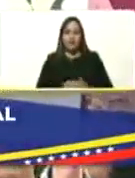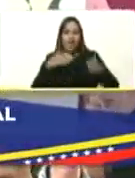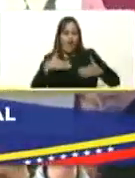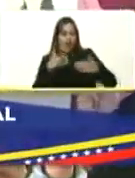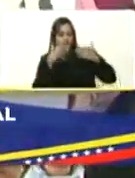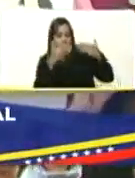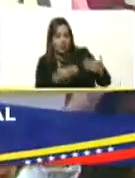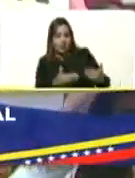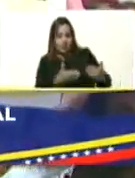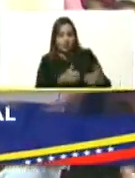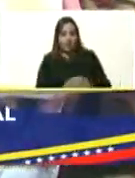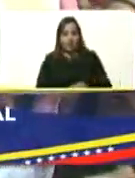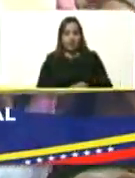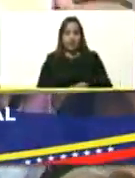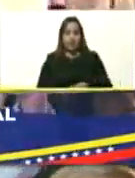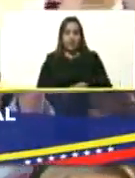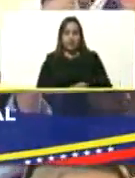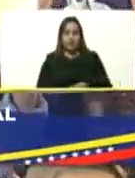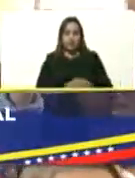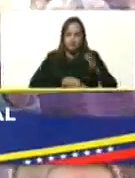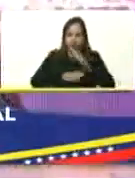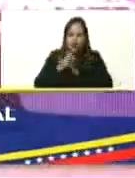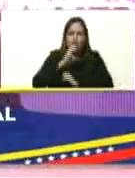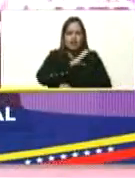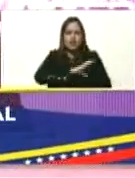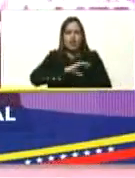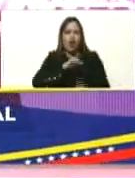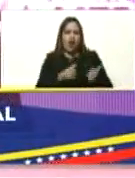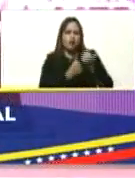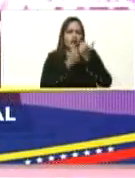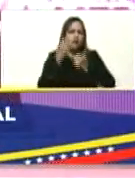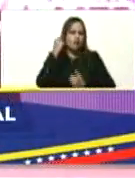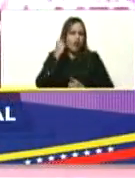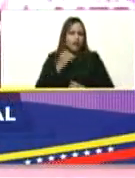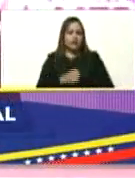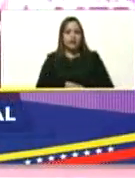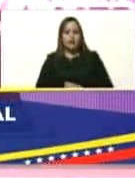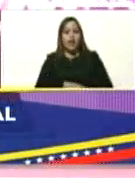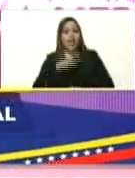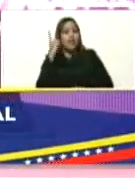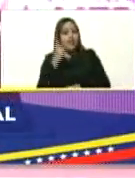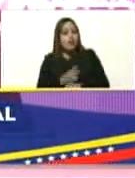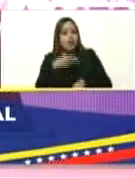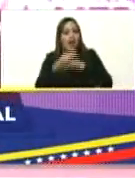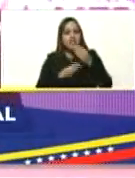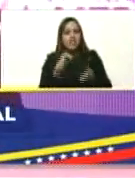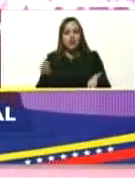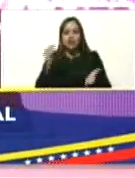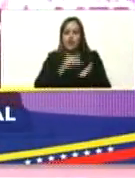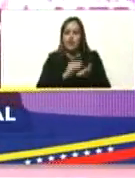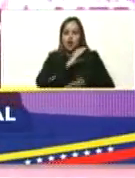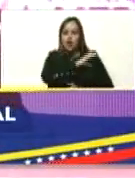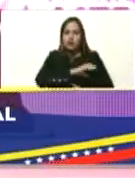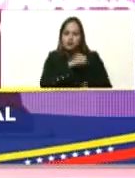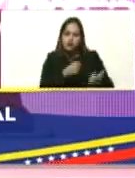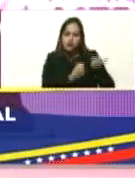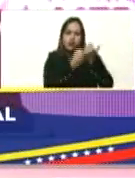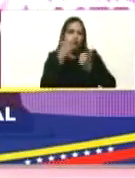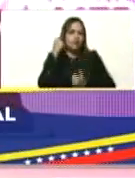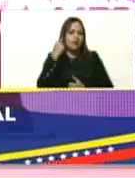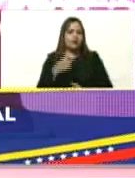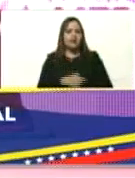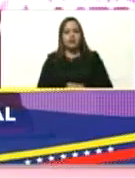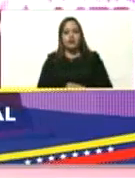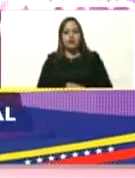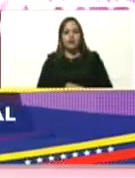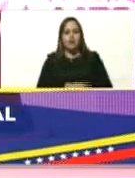hacia los consejos feministas. Tenemos que rehacernos en el marco